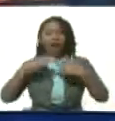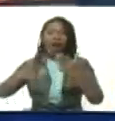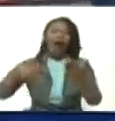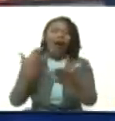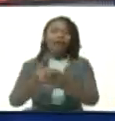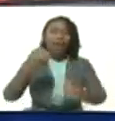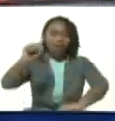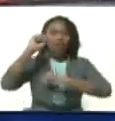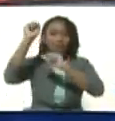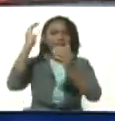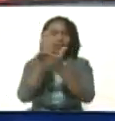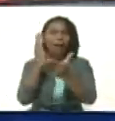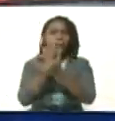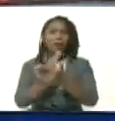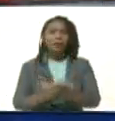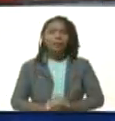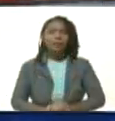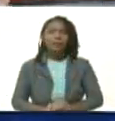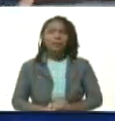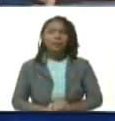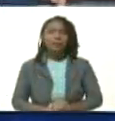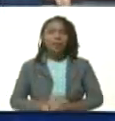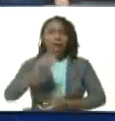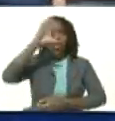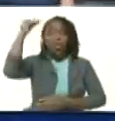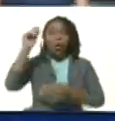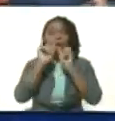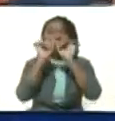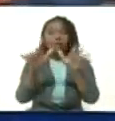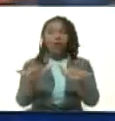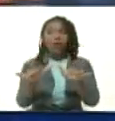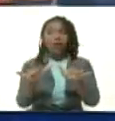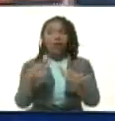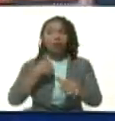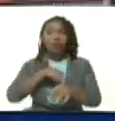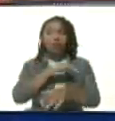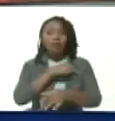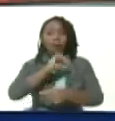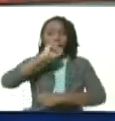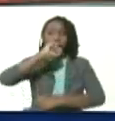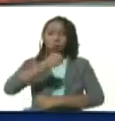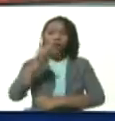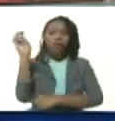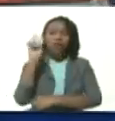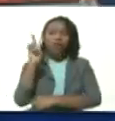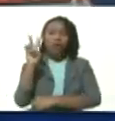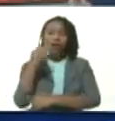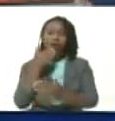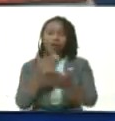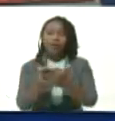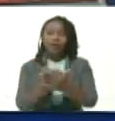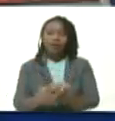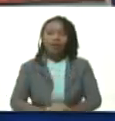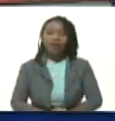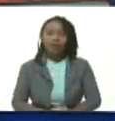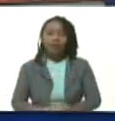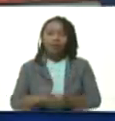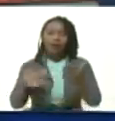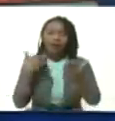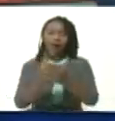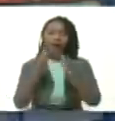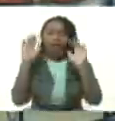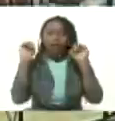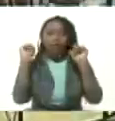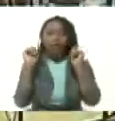la victoria siempre! Que Dios bendiga nuestra amada Venezuela. Muchas gracias. ¡Hasta pronto!